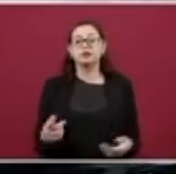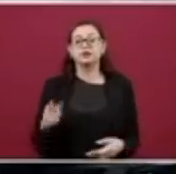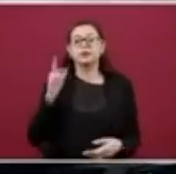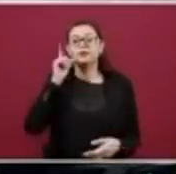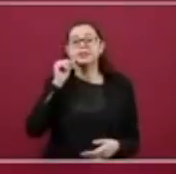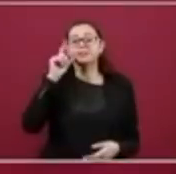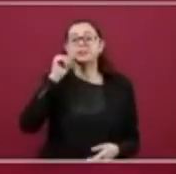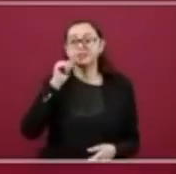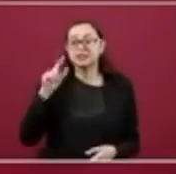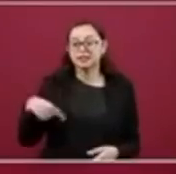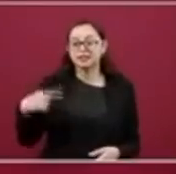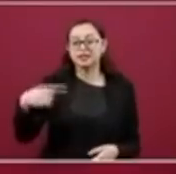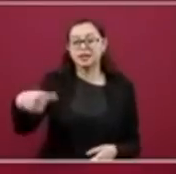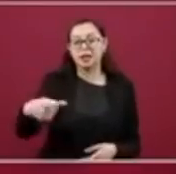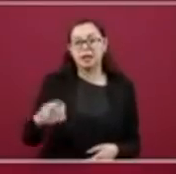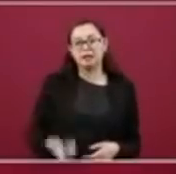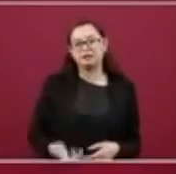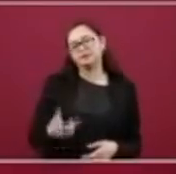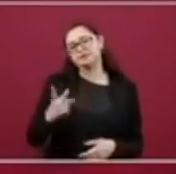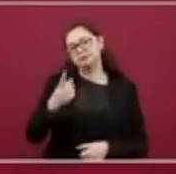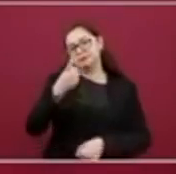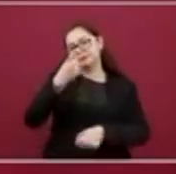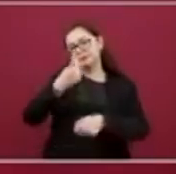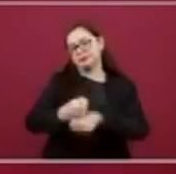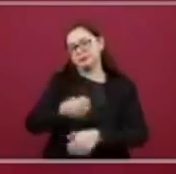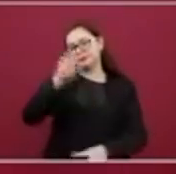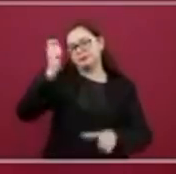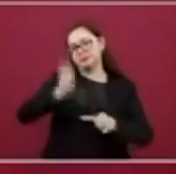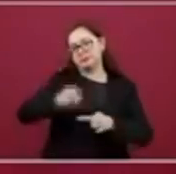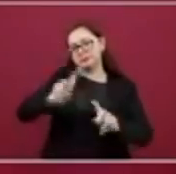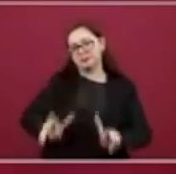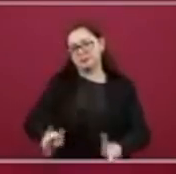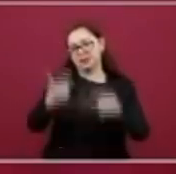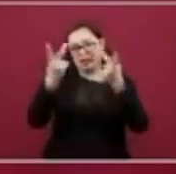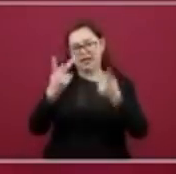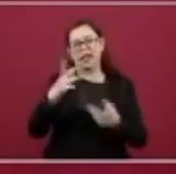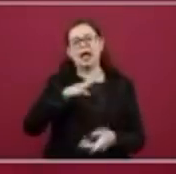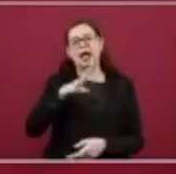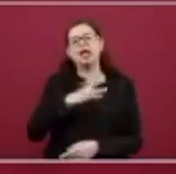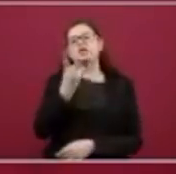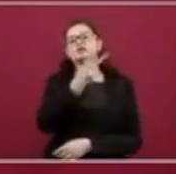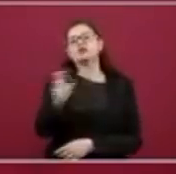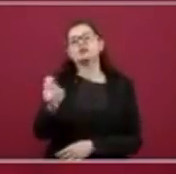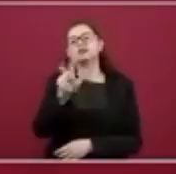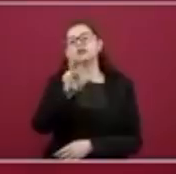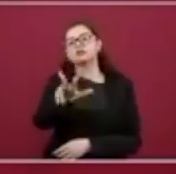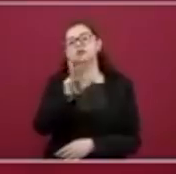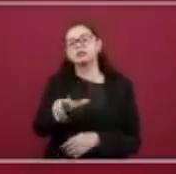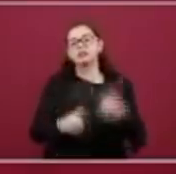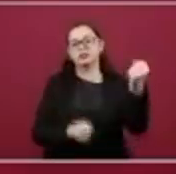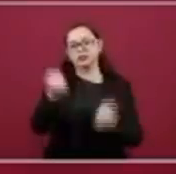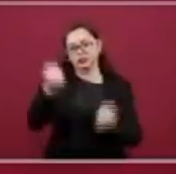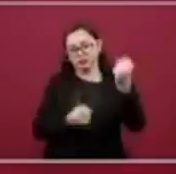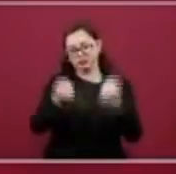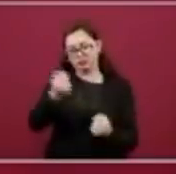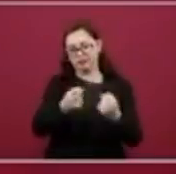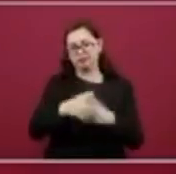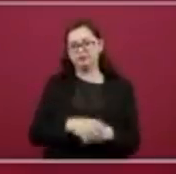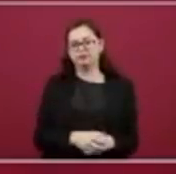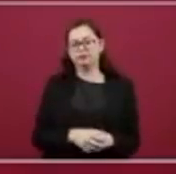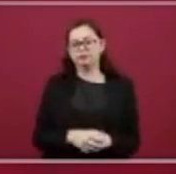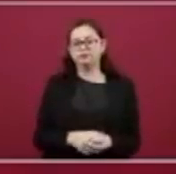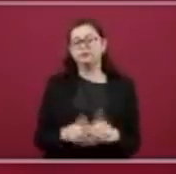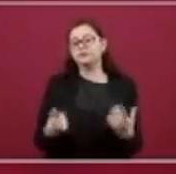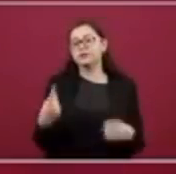pasado es la primera subasta. Son 218 vehículos. Se inscribieron